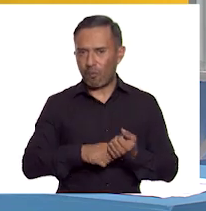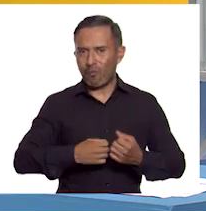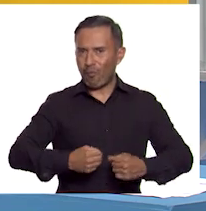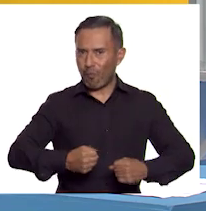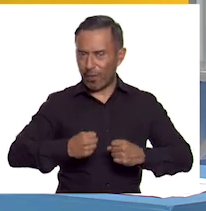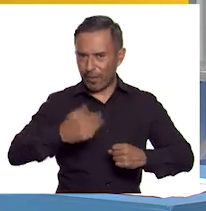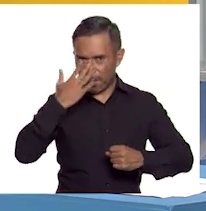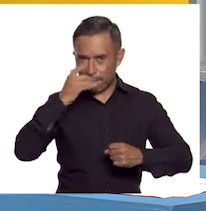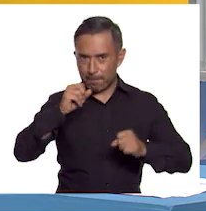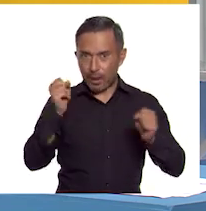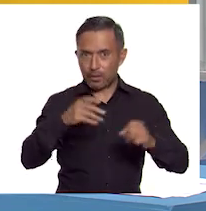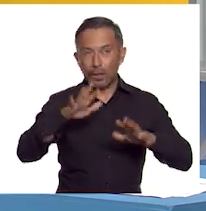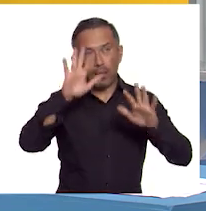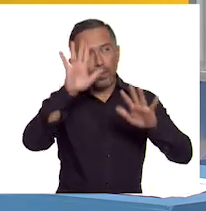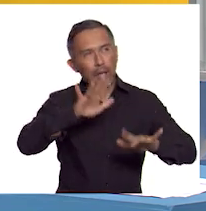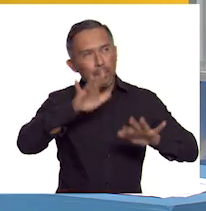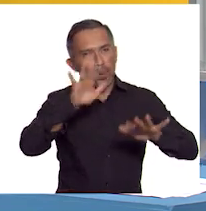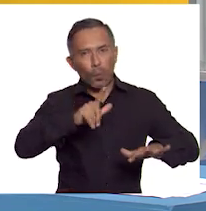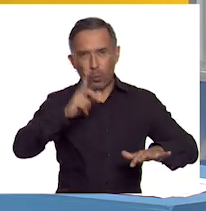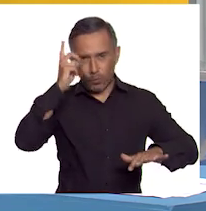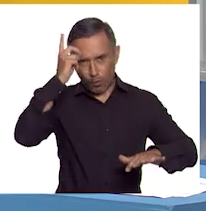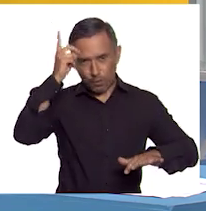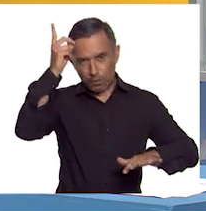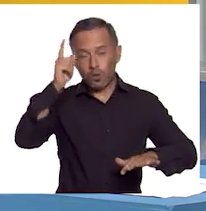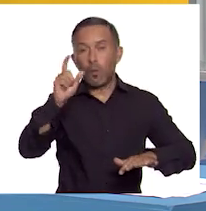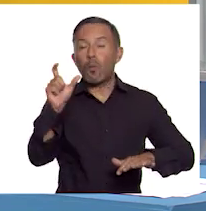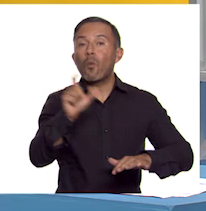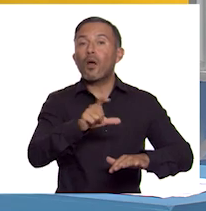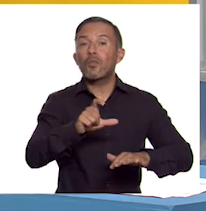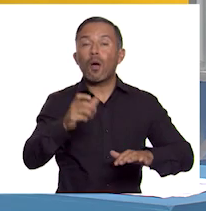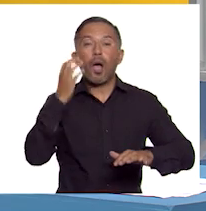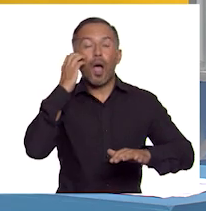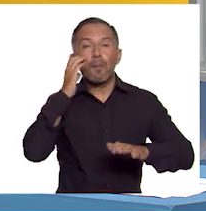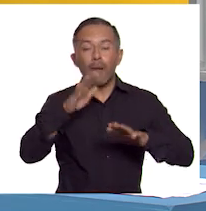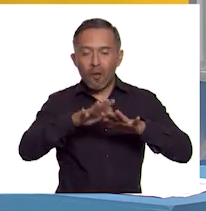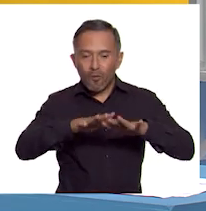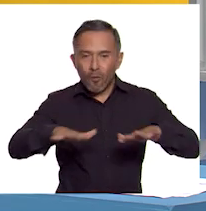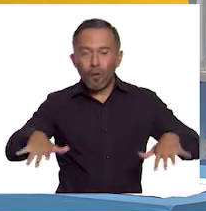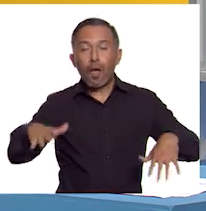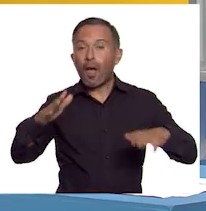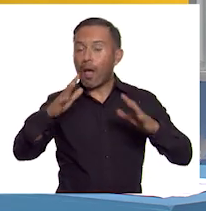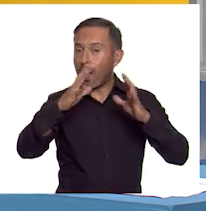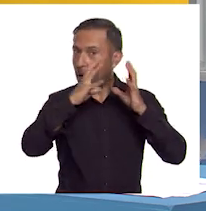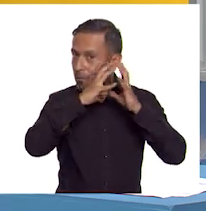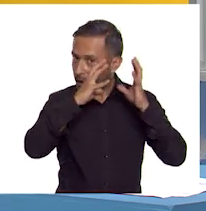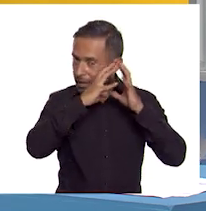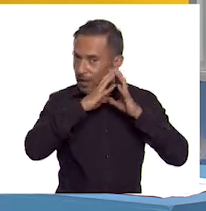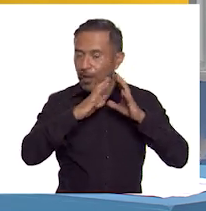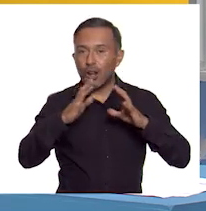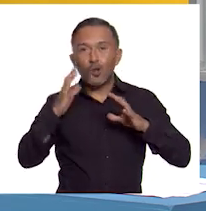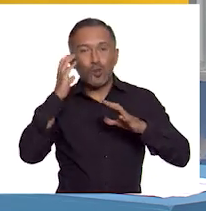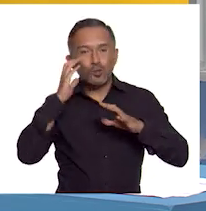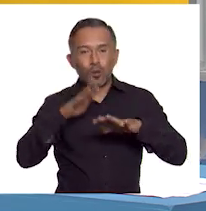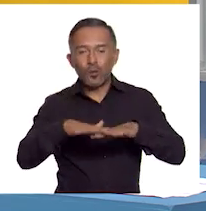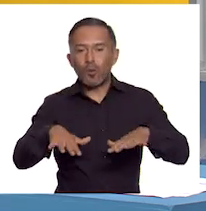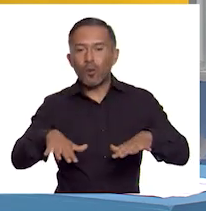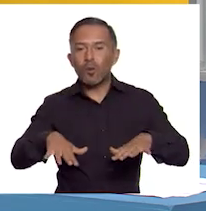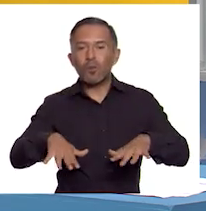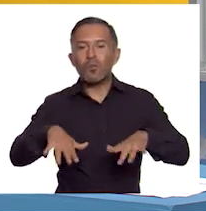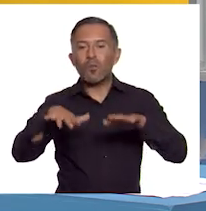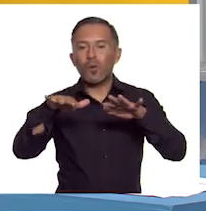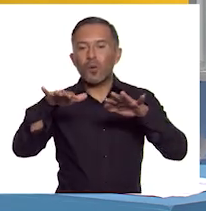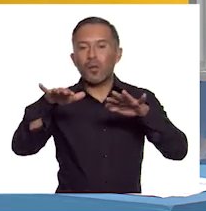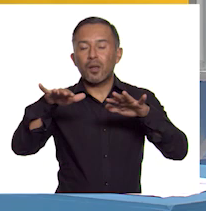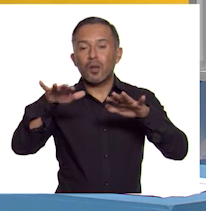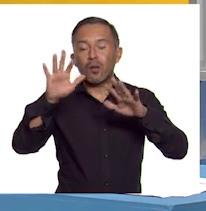deidad de la nieve, porque cada que tiende su cama, las plumas de su almohada y el colchón se transforman en